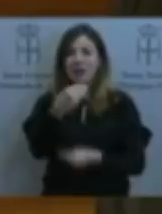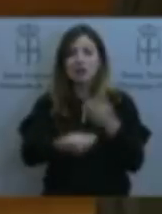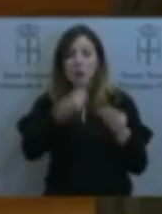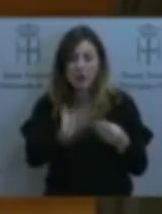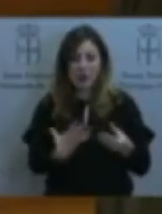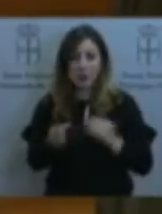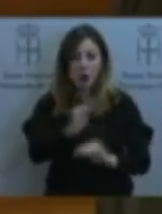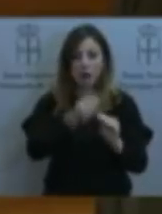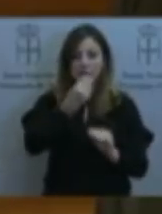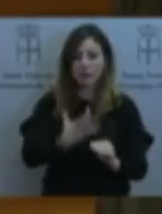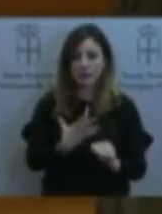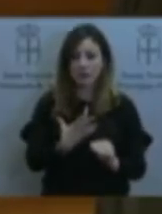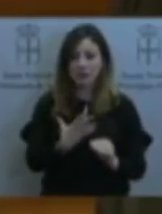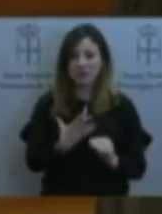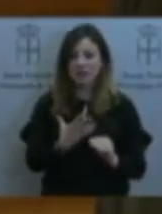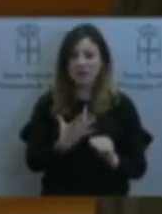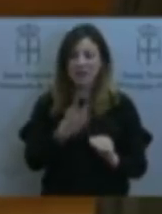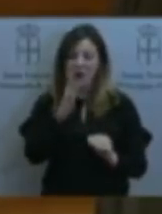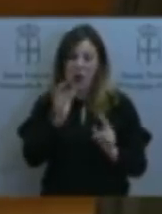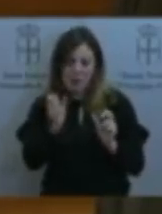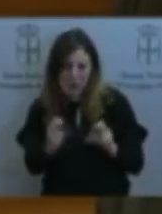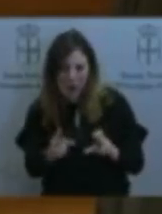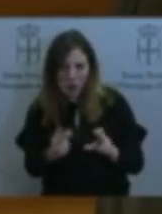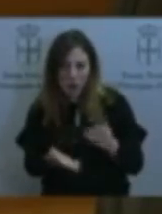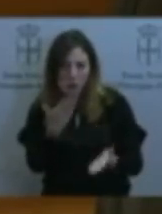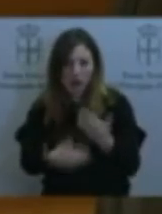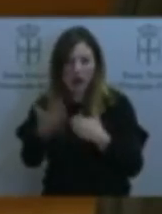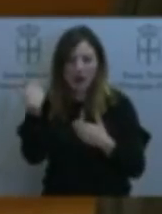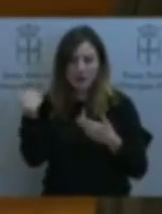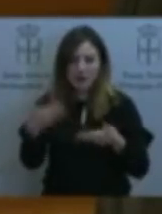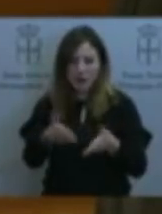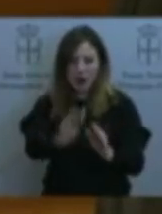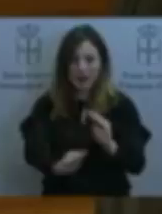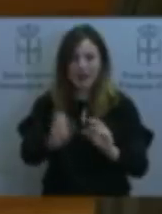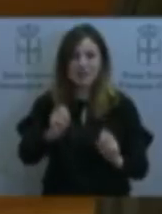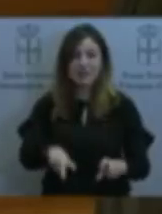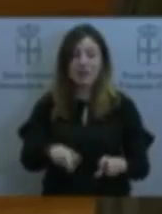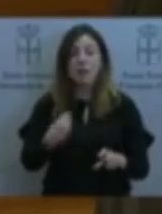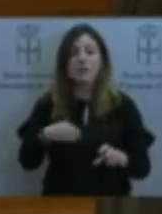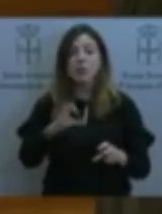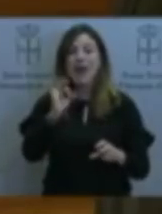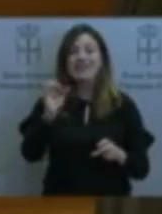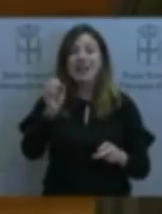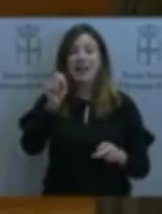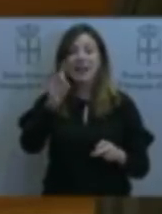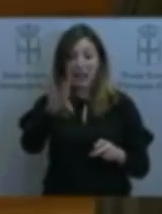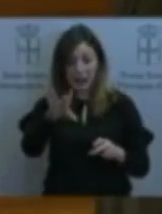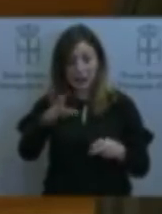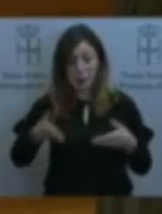estar arreglada. En el suroccidente, en la S15, en ese tramo, no es el caso,